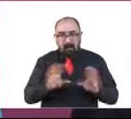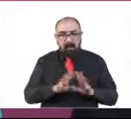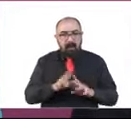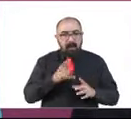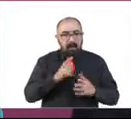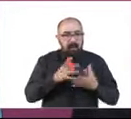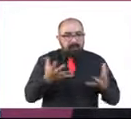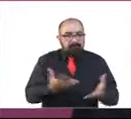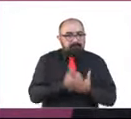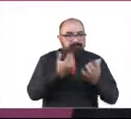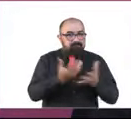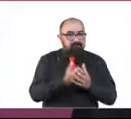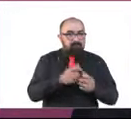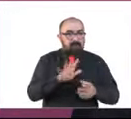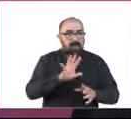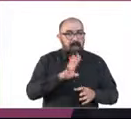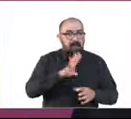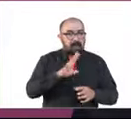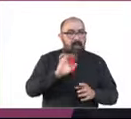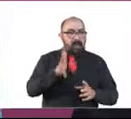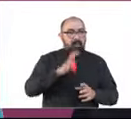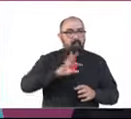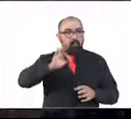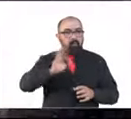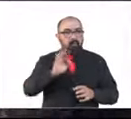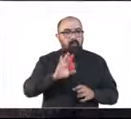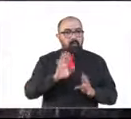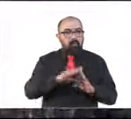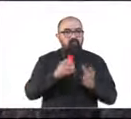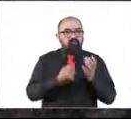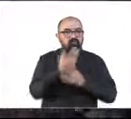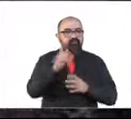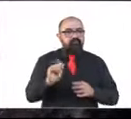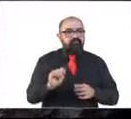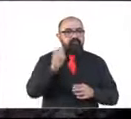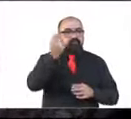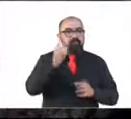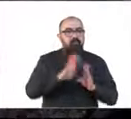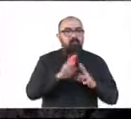recuperando una buena parte con tecnología nueva que se llama